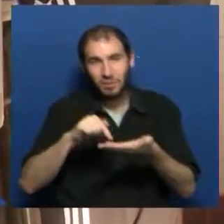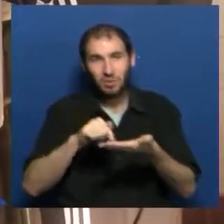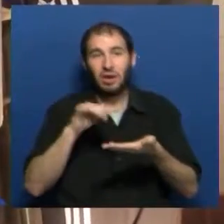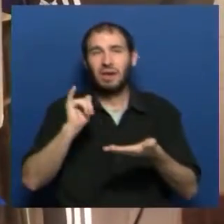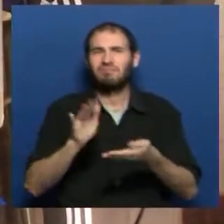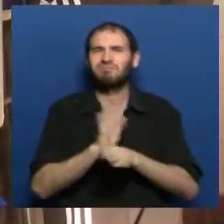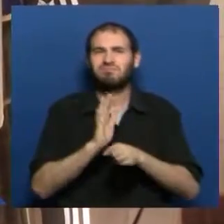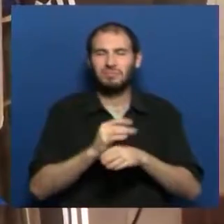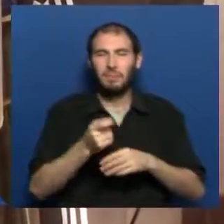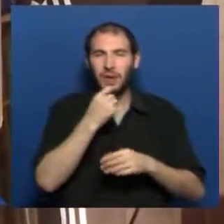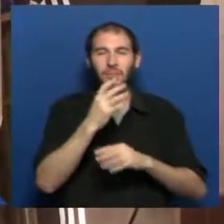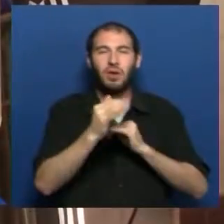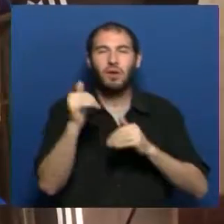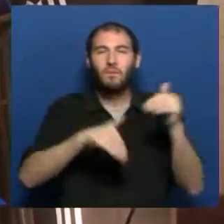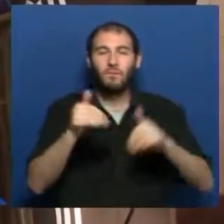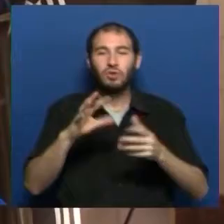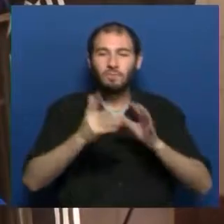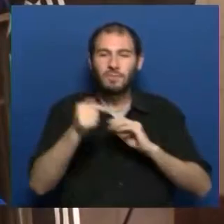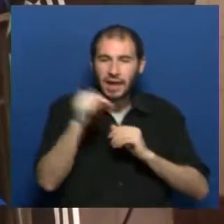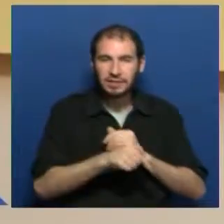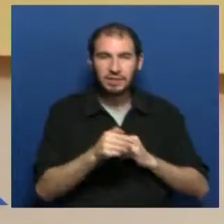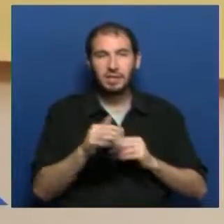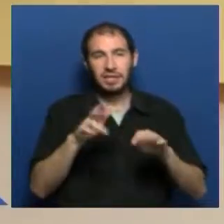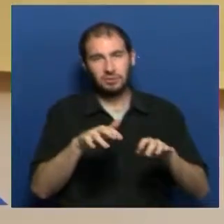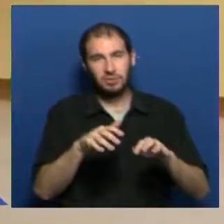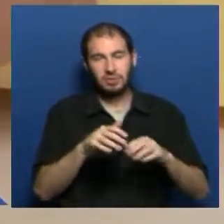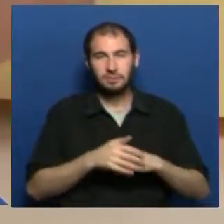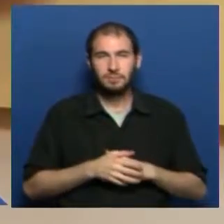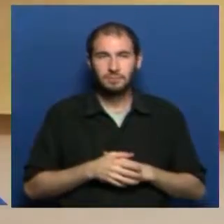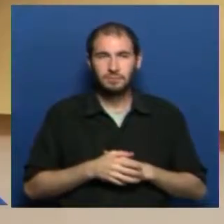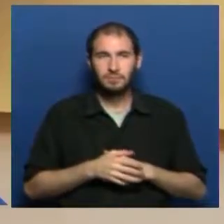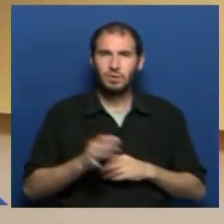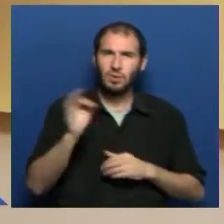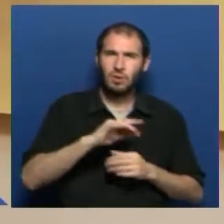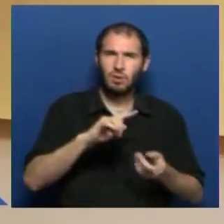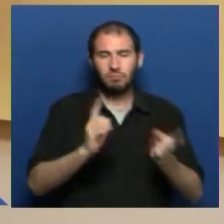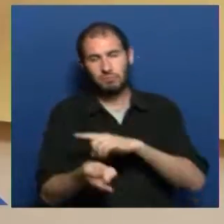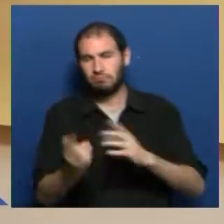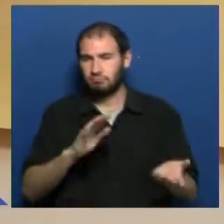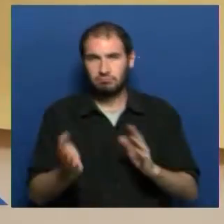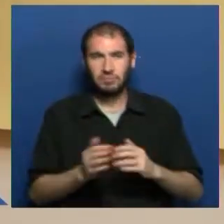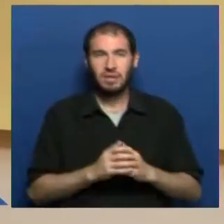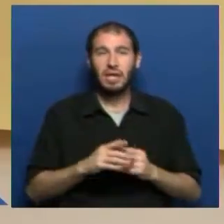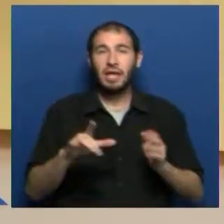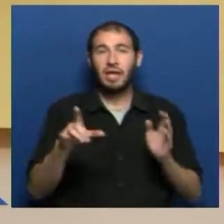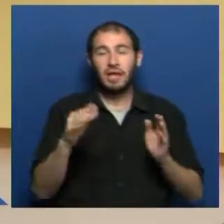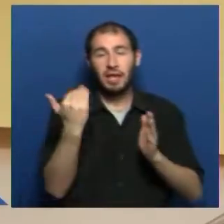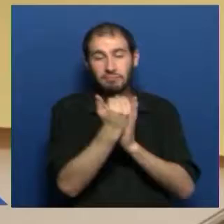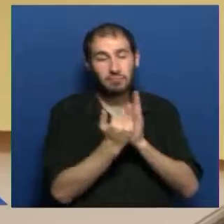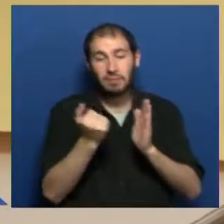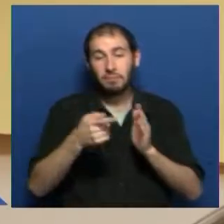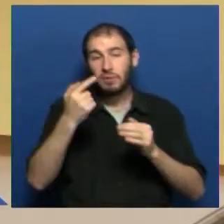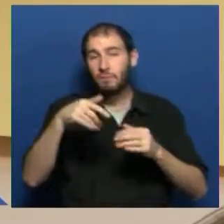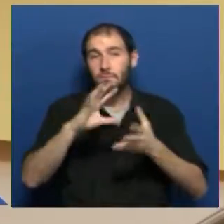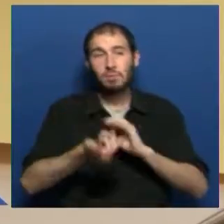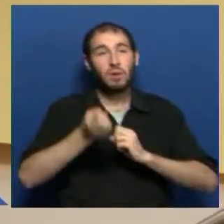esto signifique decir vamos a votar con este sistema electrónico o con este otro. O sea, que estas pautas sirvan para